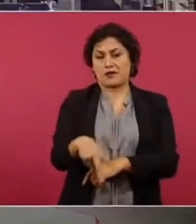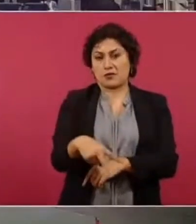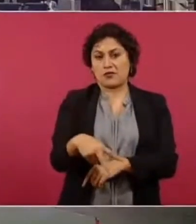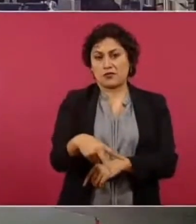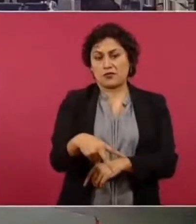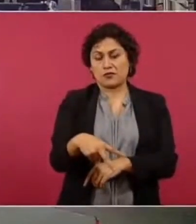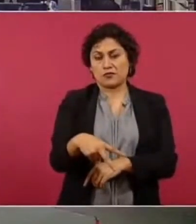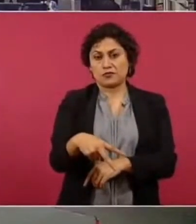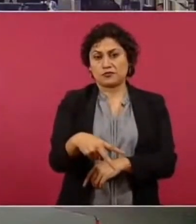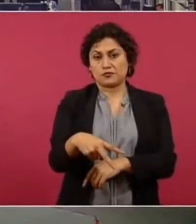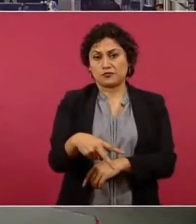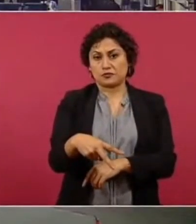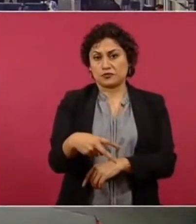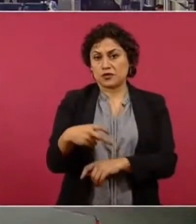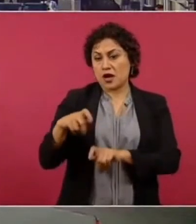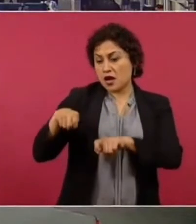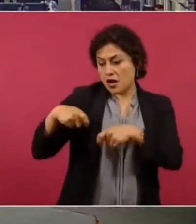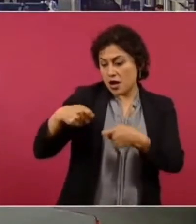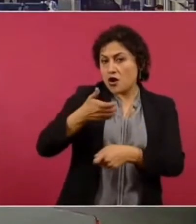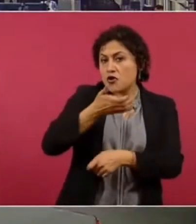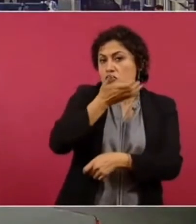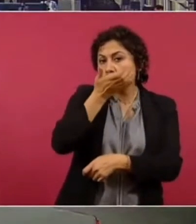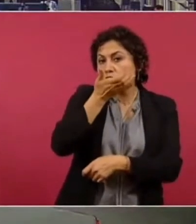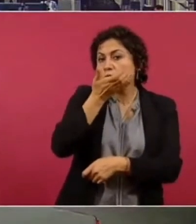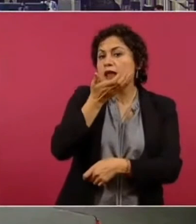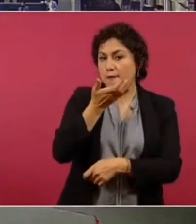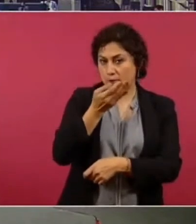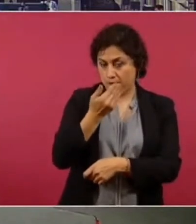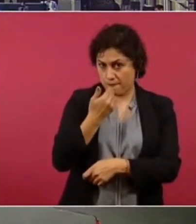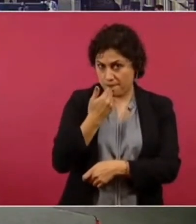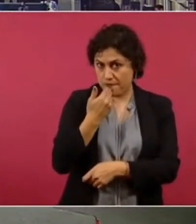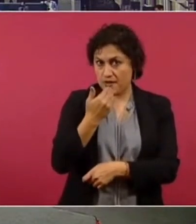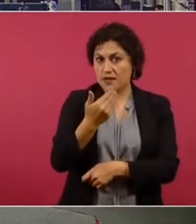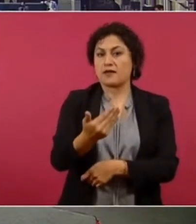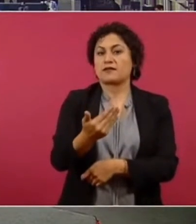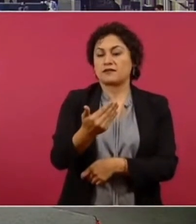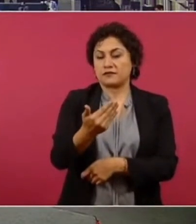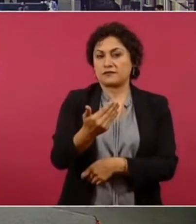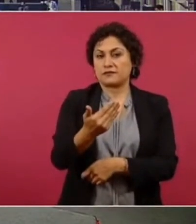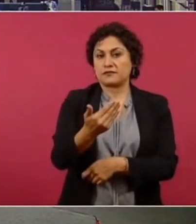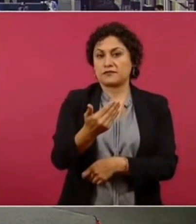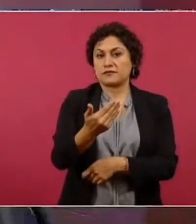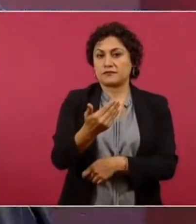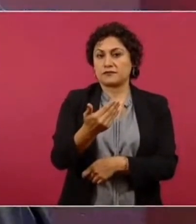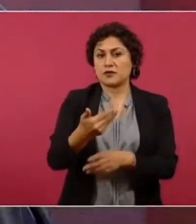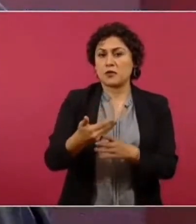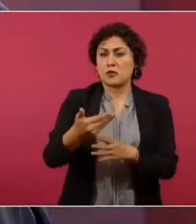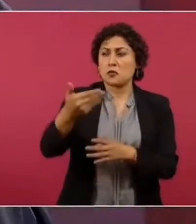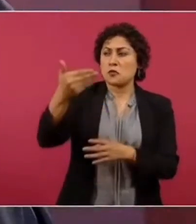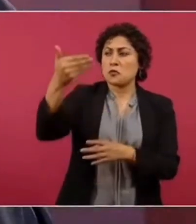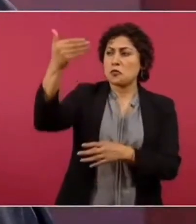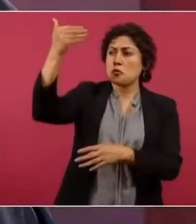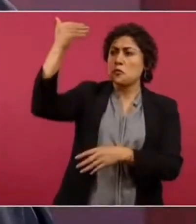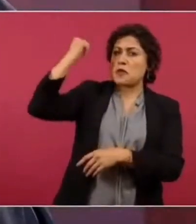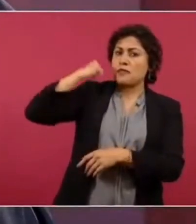buenas costumbres que vienen de miles de años,